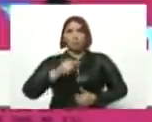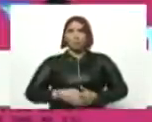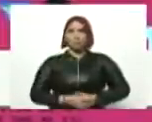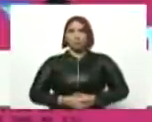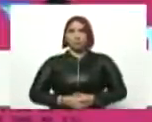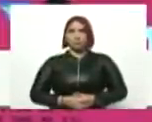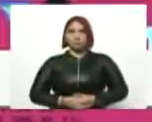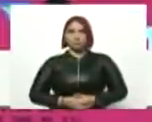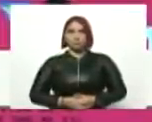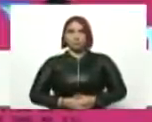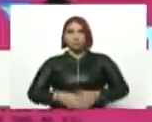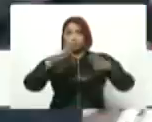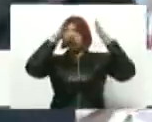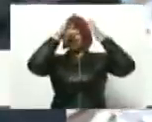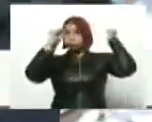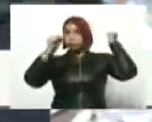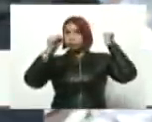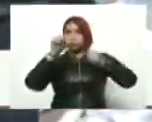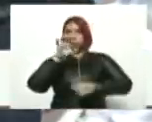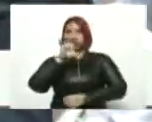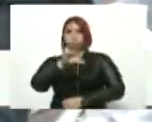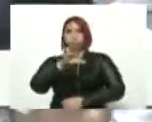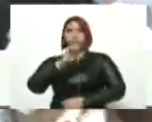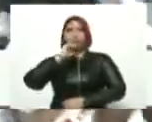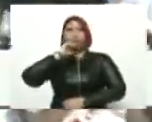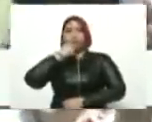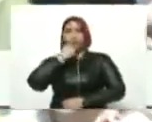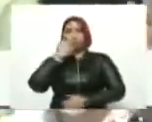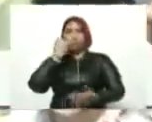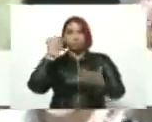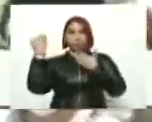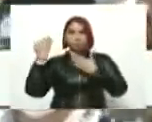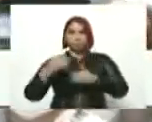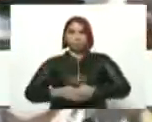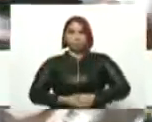Baltasarov, embajador de la Federación Rusa.